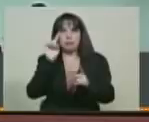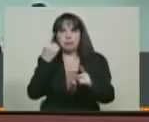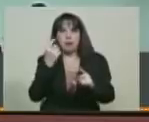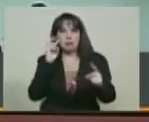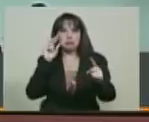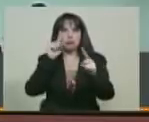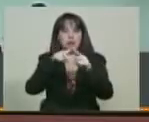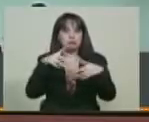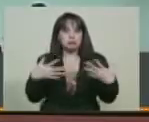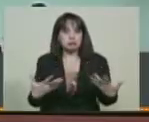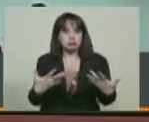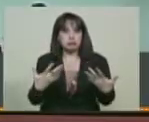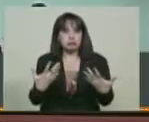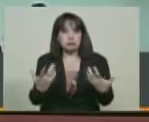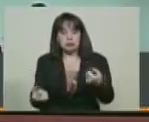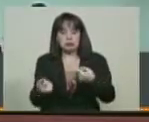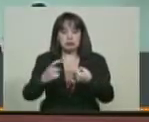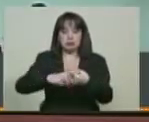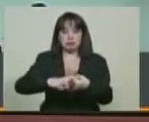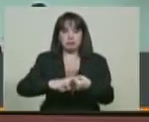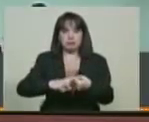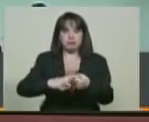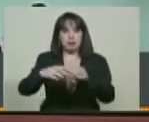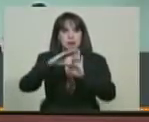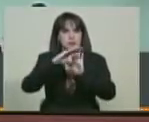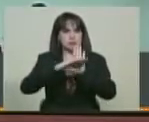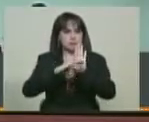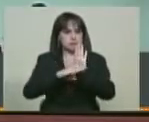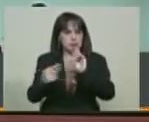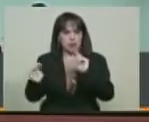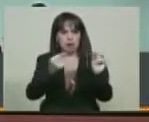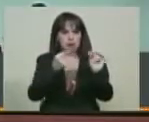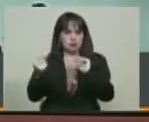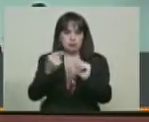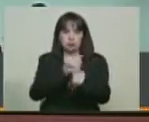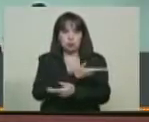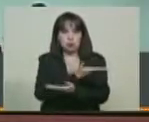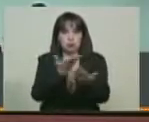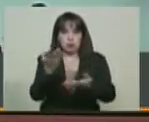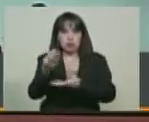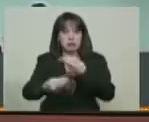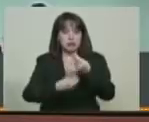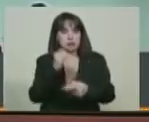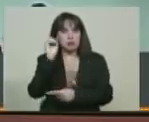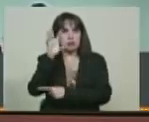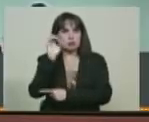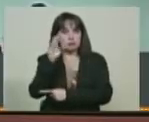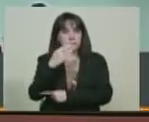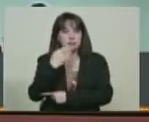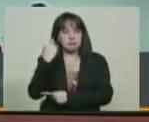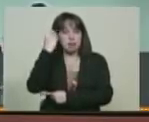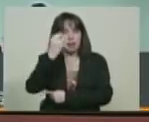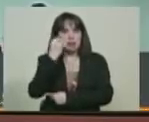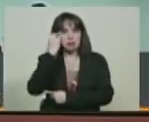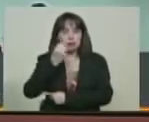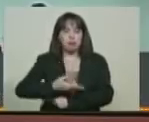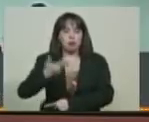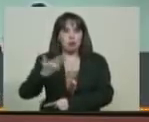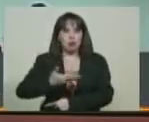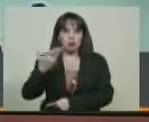arranque que yo incorporo a las deliberaciones que ustedes están teniendo. Me parece muy importante